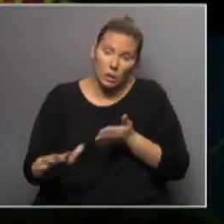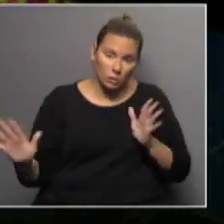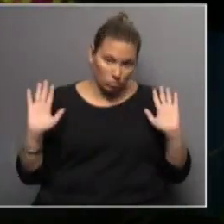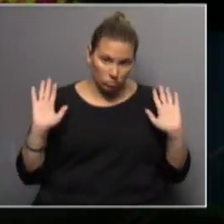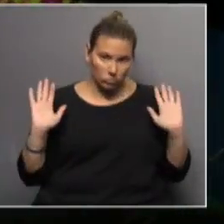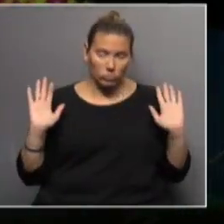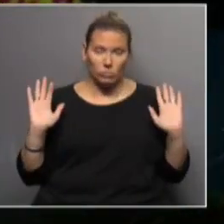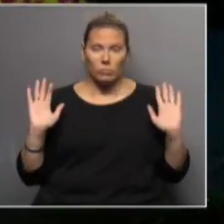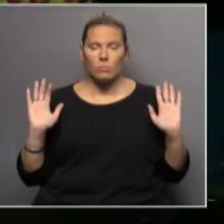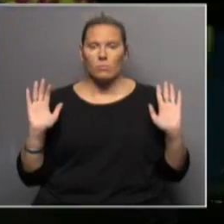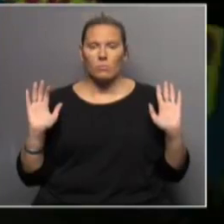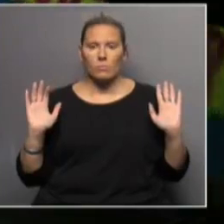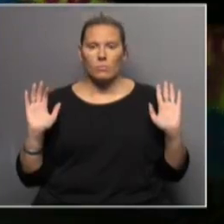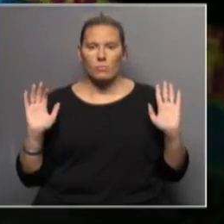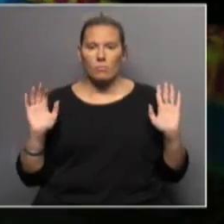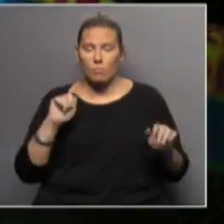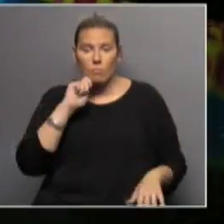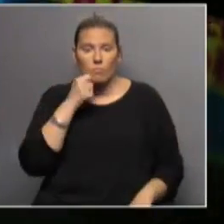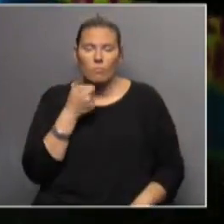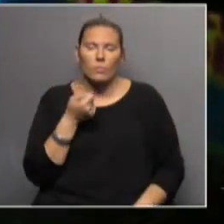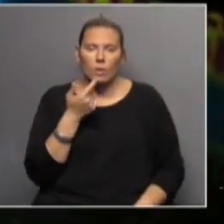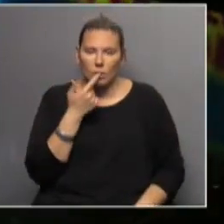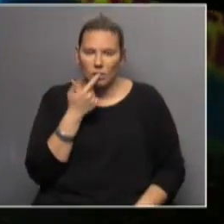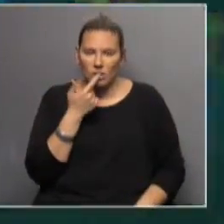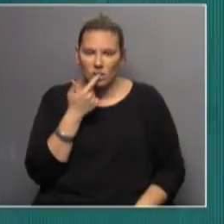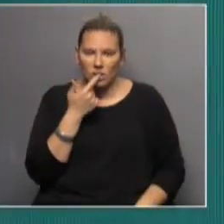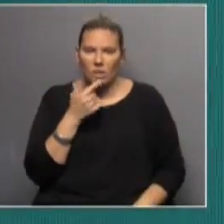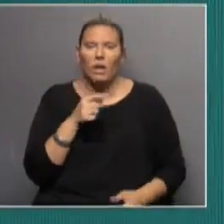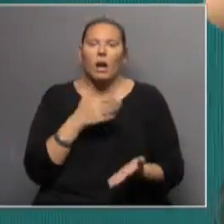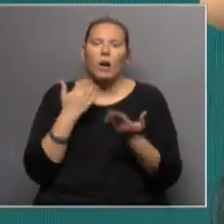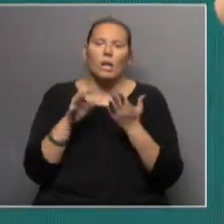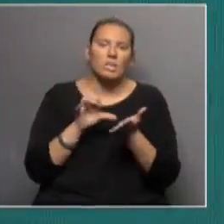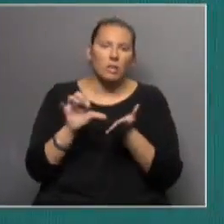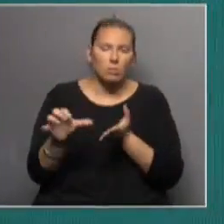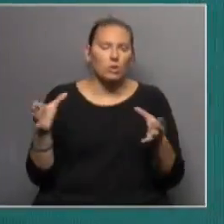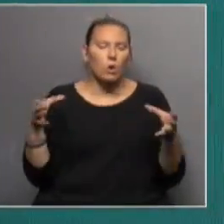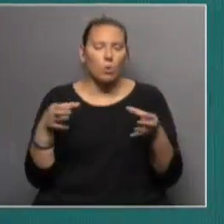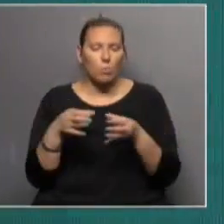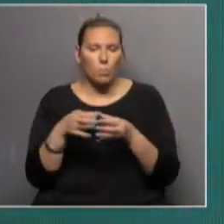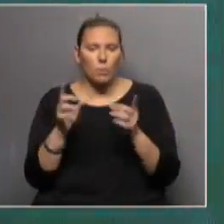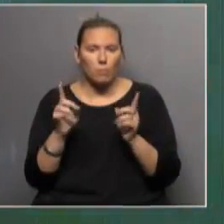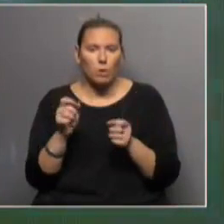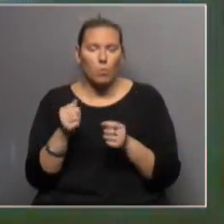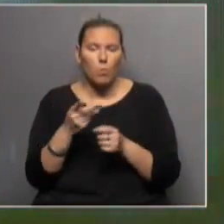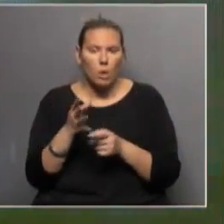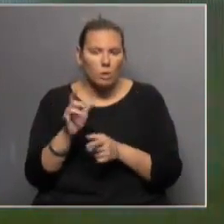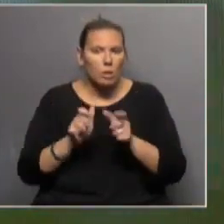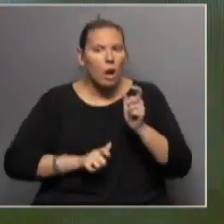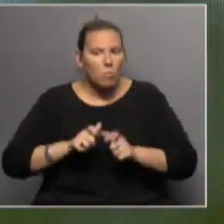público, ¿no? Genial. O sea, va a estar muy bueno. Y es impresionante, vos hablabas de los servicios, de la comunidad. Es impresionante la cantidad de